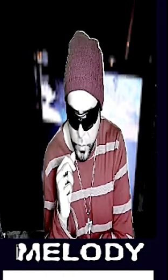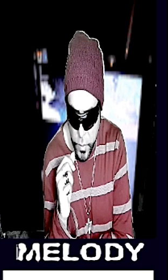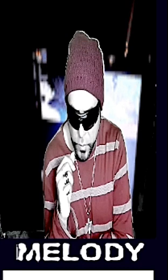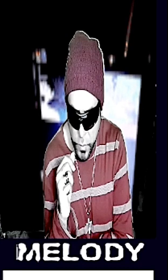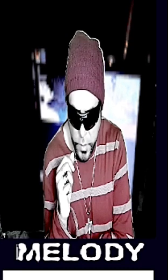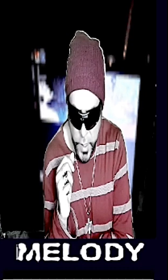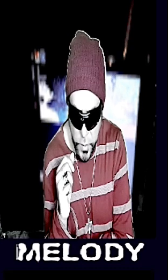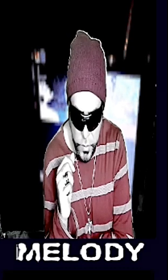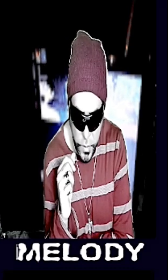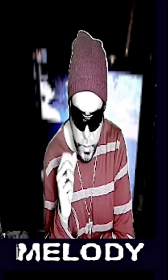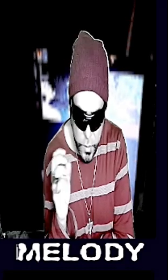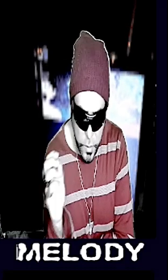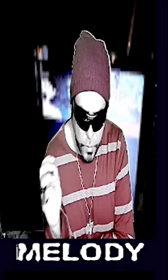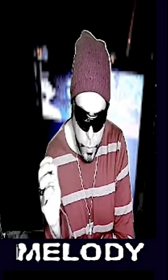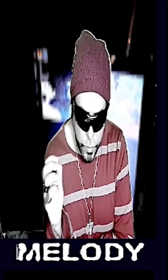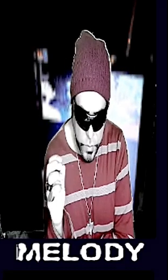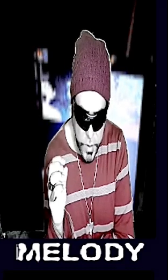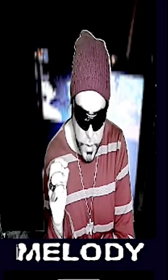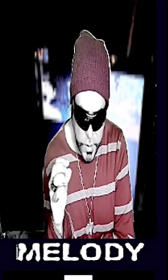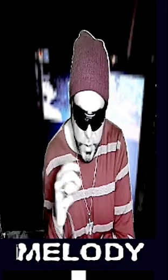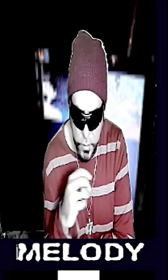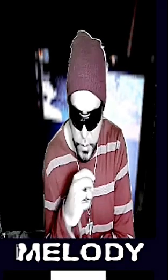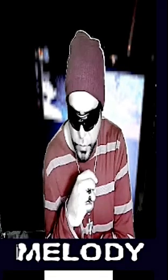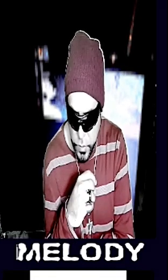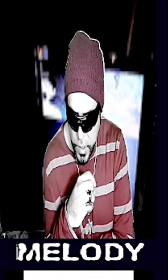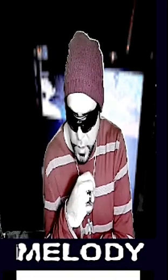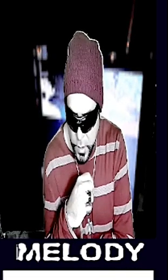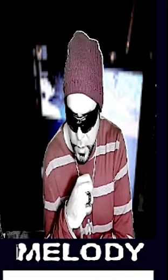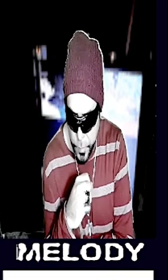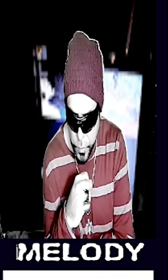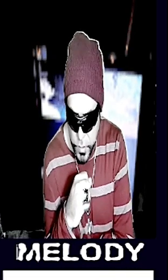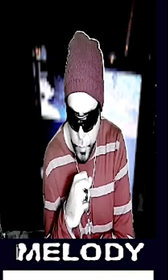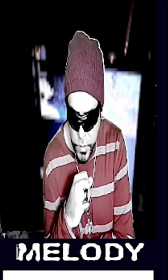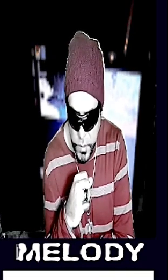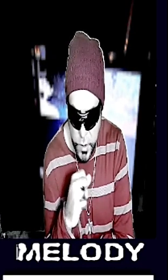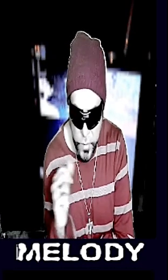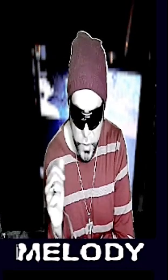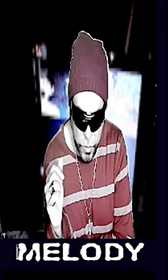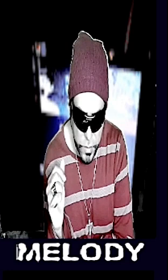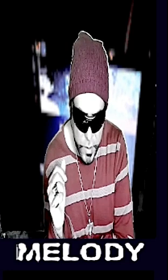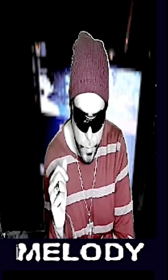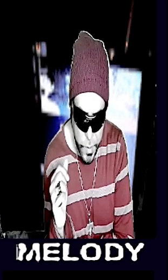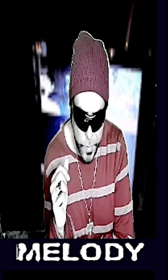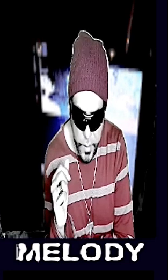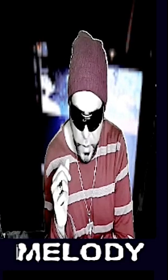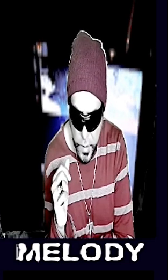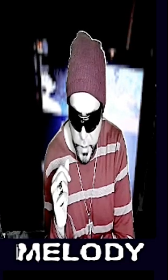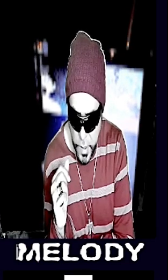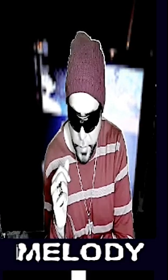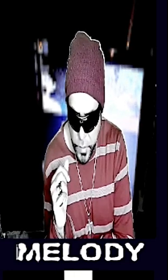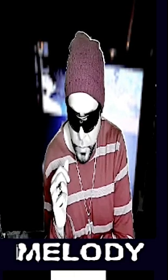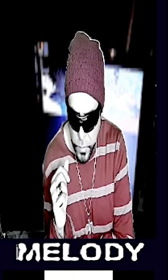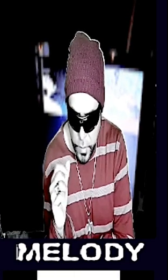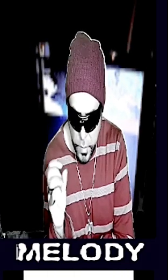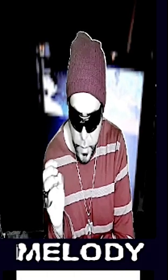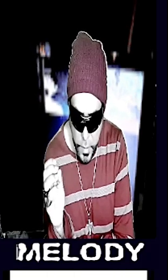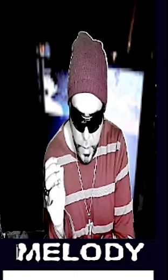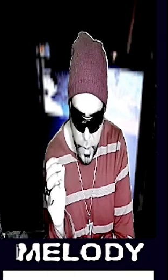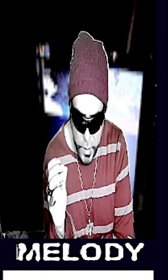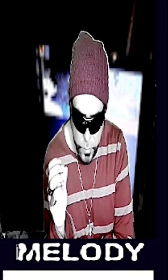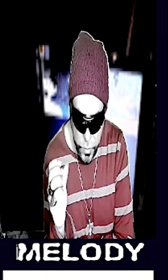despierta en tod en todos lados muy consciente es algo excepcional que produce mucha satisfacción el tema de mentalidad que ha